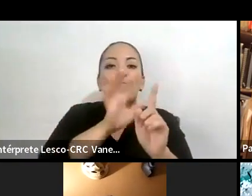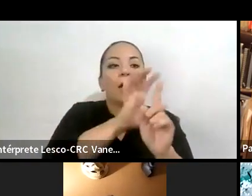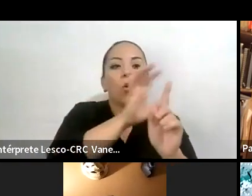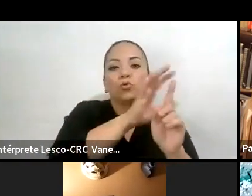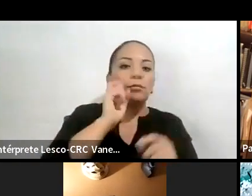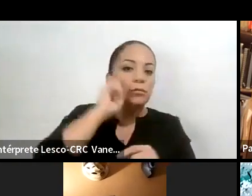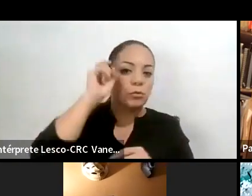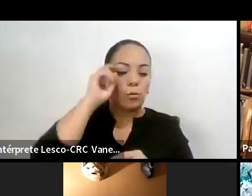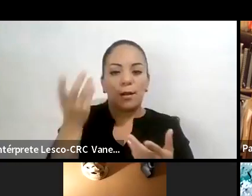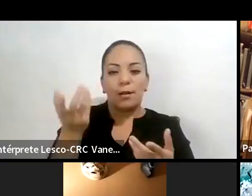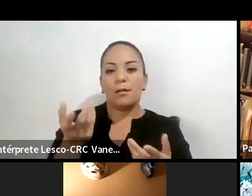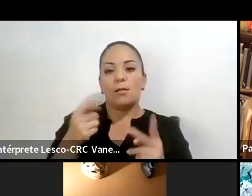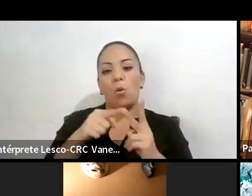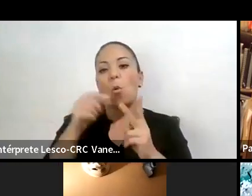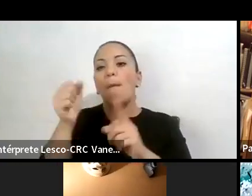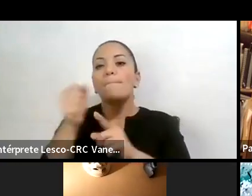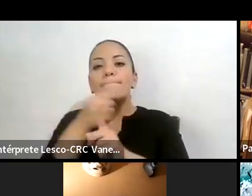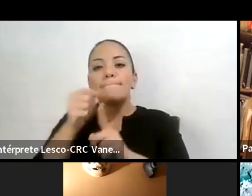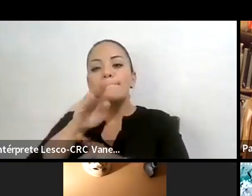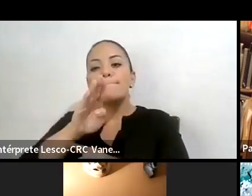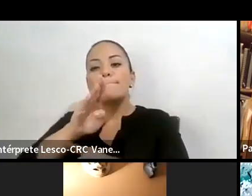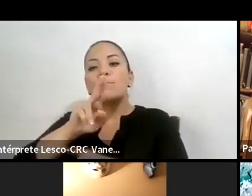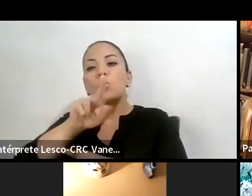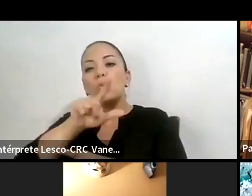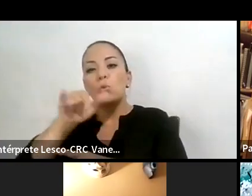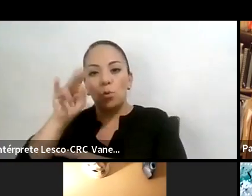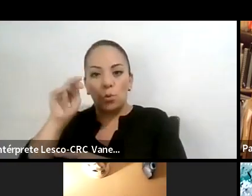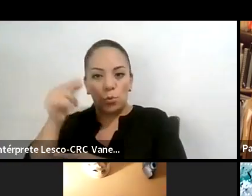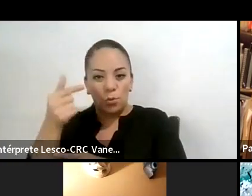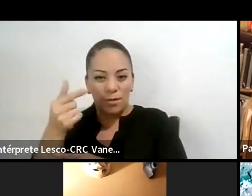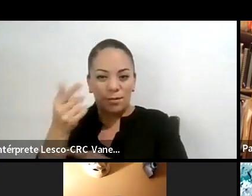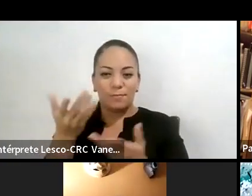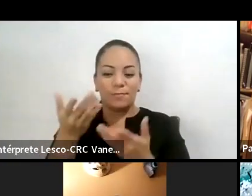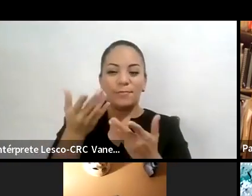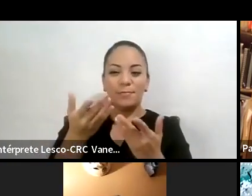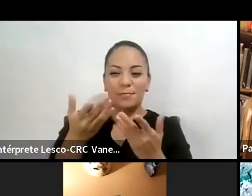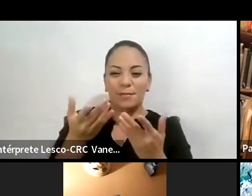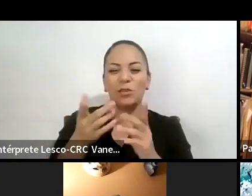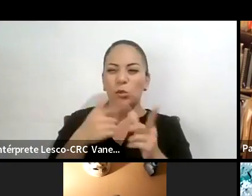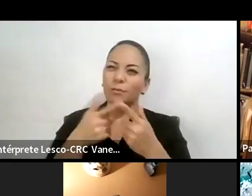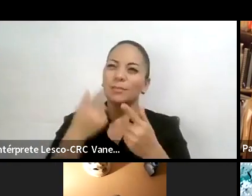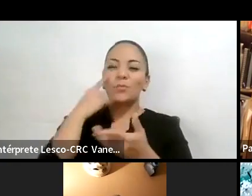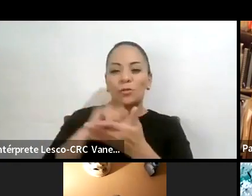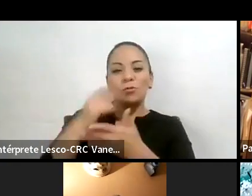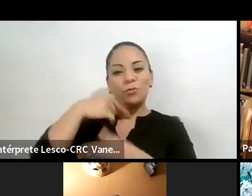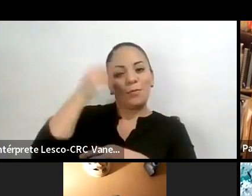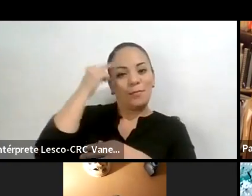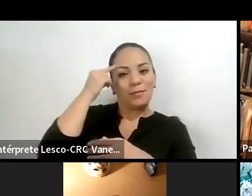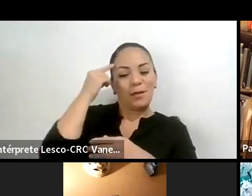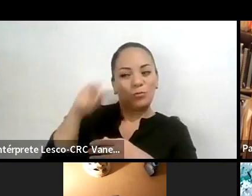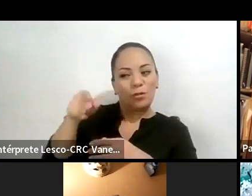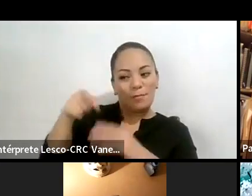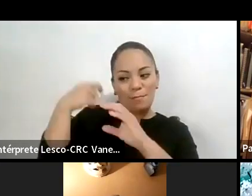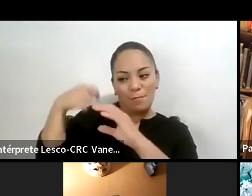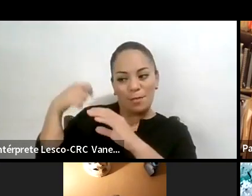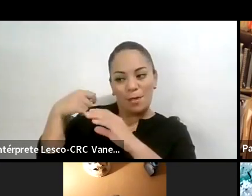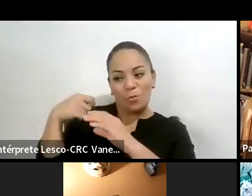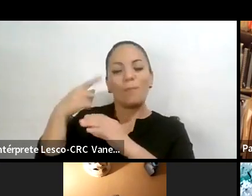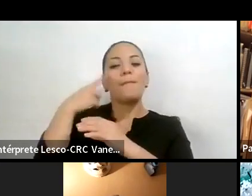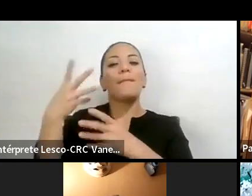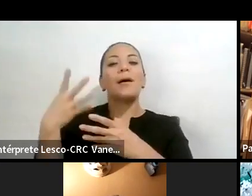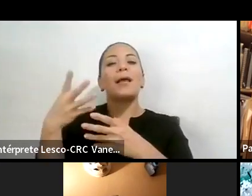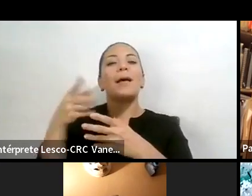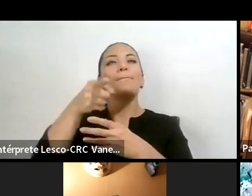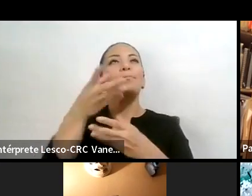de cyberbullying, sino que entonces también vamos a hacer esas herramientas para la persona que acompaña la lectura o